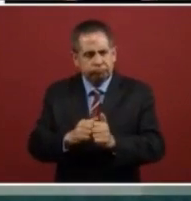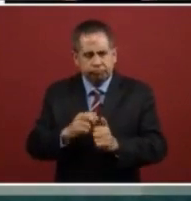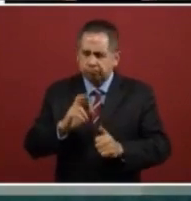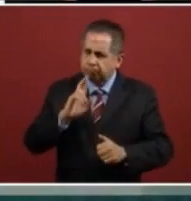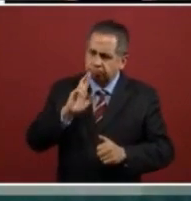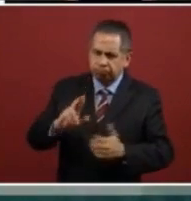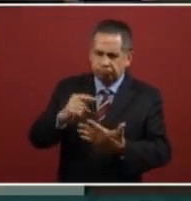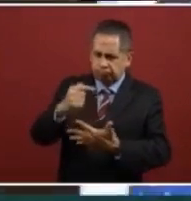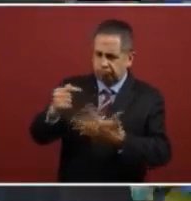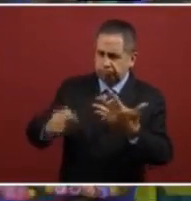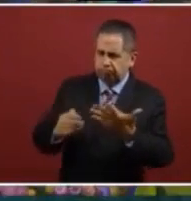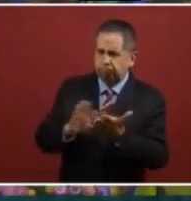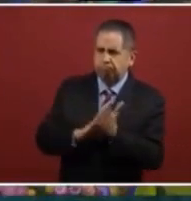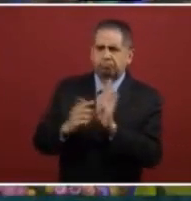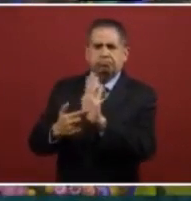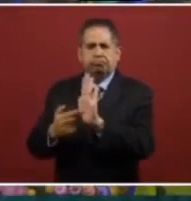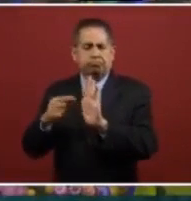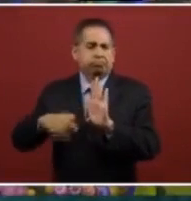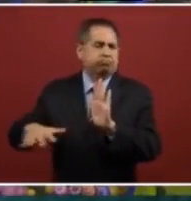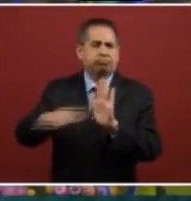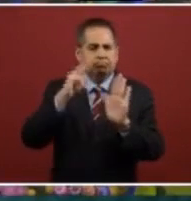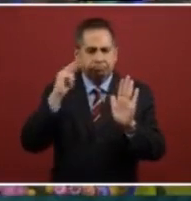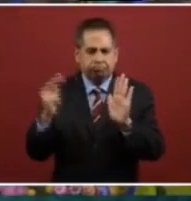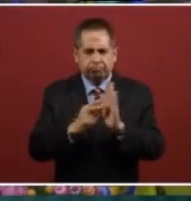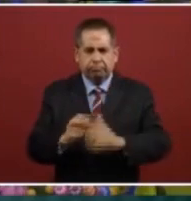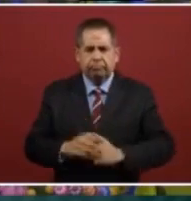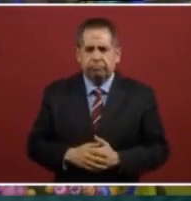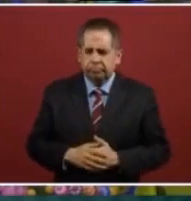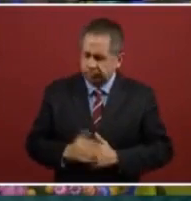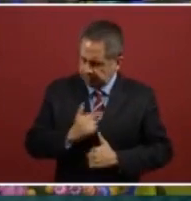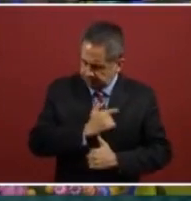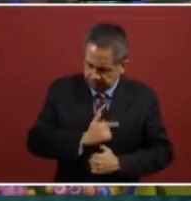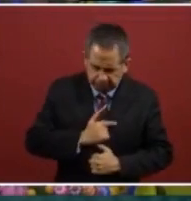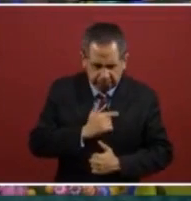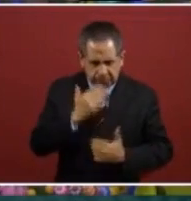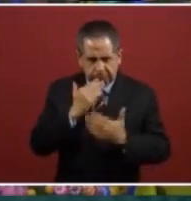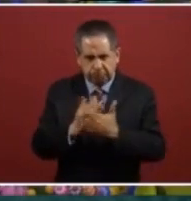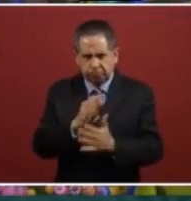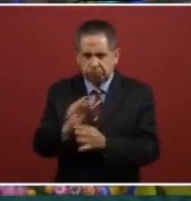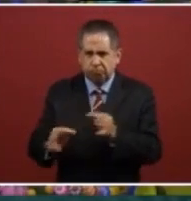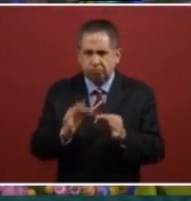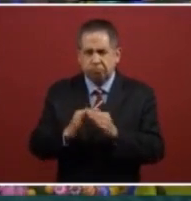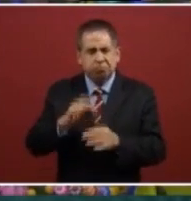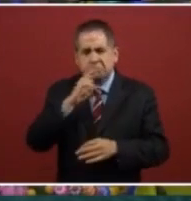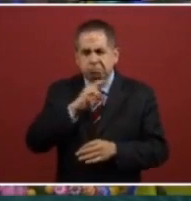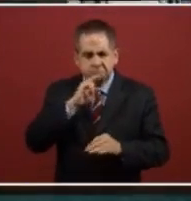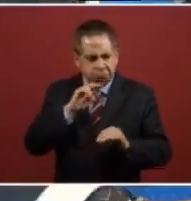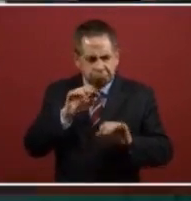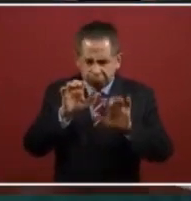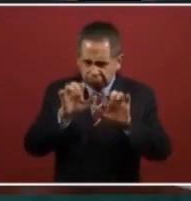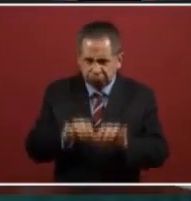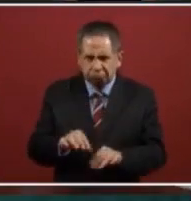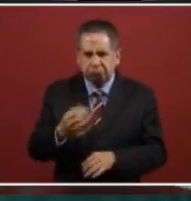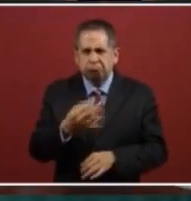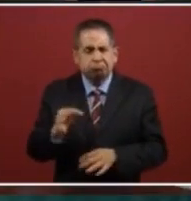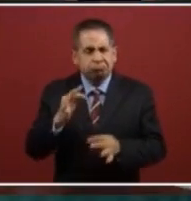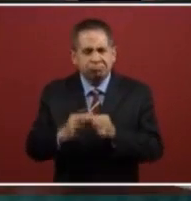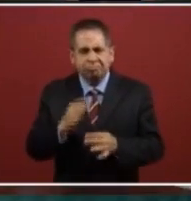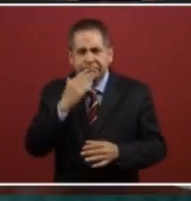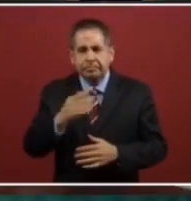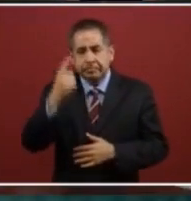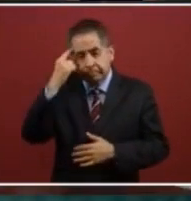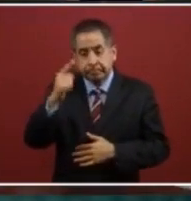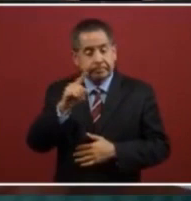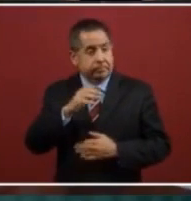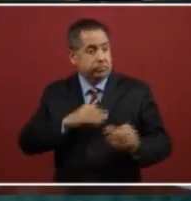transparent, cuentas a la ciudadanía. honest Y me da mucho gusto government que esto se haya logrado así de una forma tan rápida, tan and eficiente. it's Para que el 100% efficient,